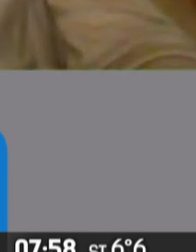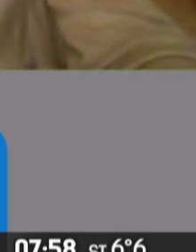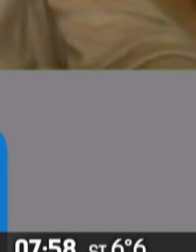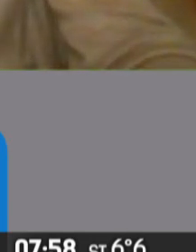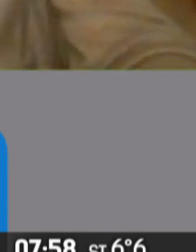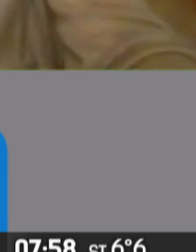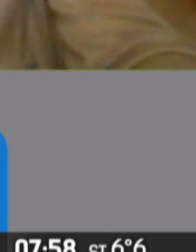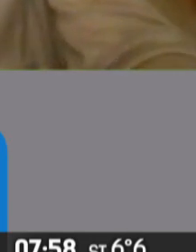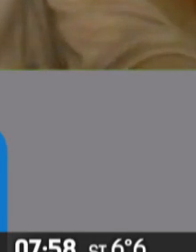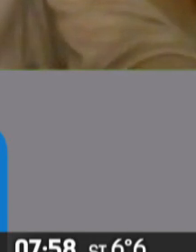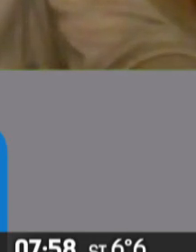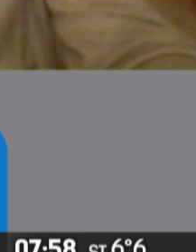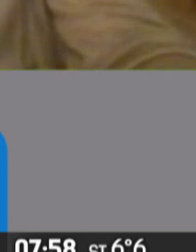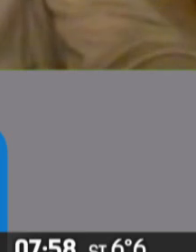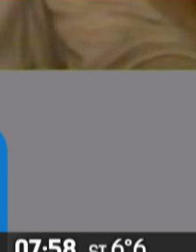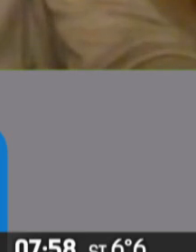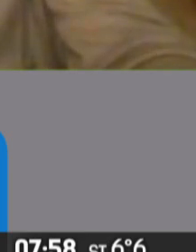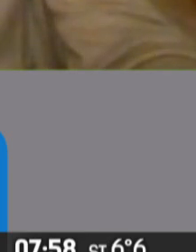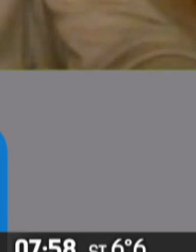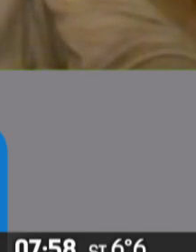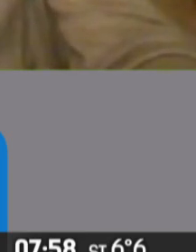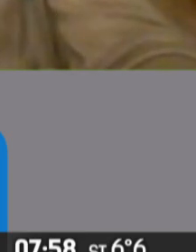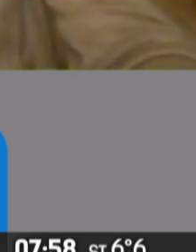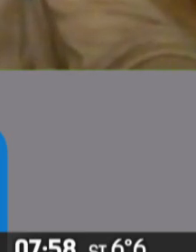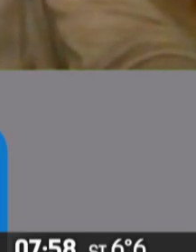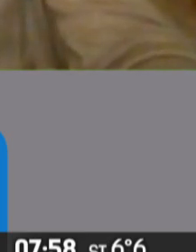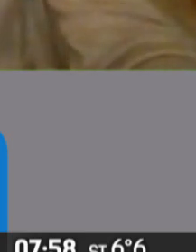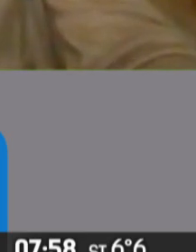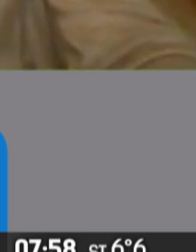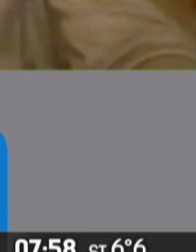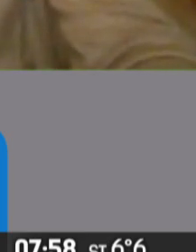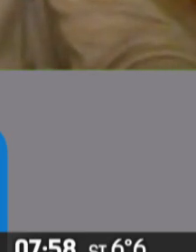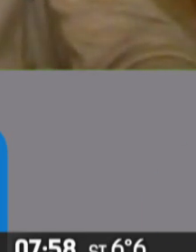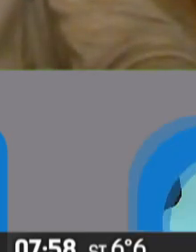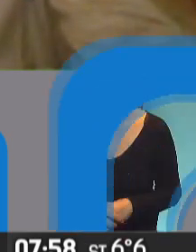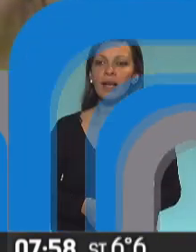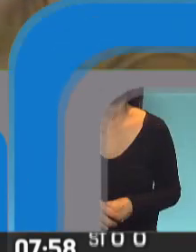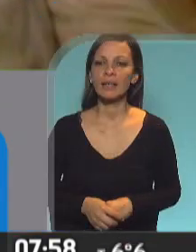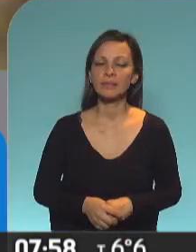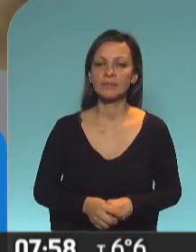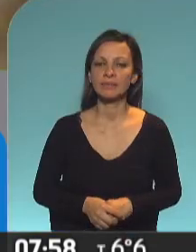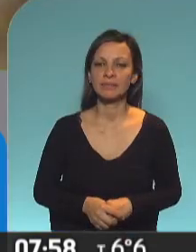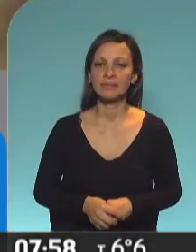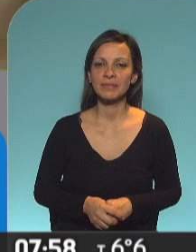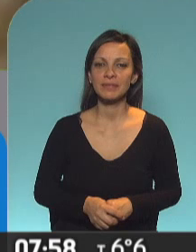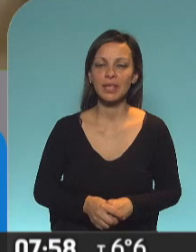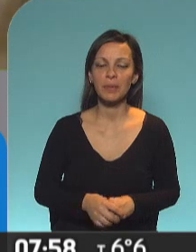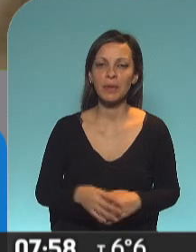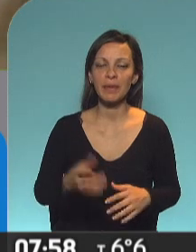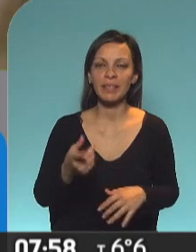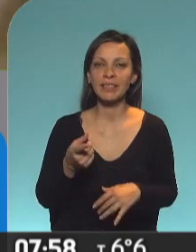de temas clásicos. Give Me Some Truth, The Ultimate Remixes es el nombre, Dame Algo de Verdad, los últimos remixes, que cuenta